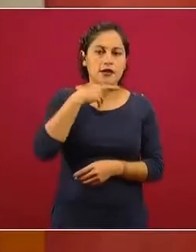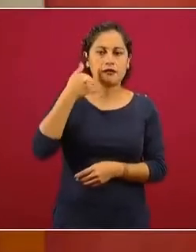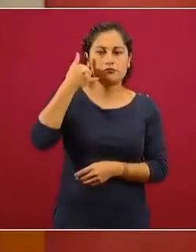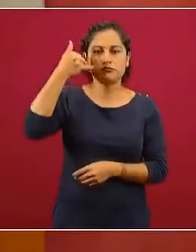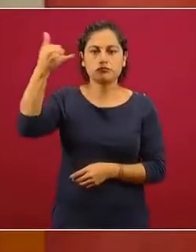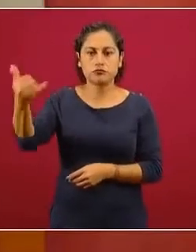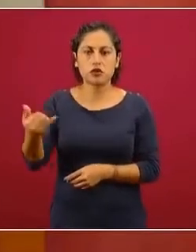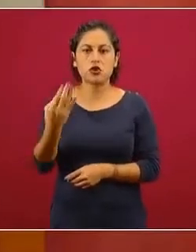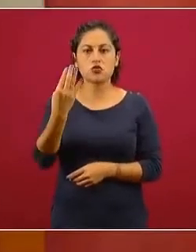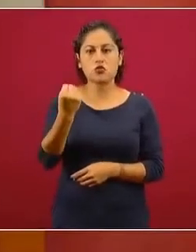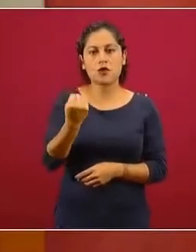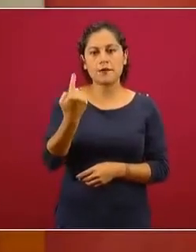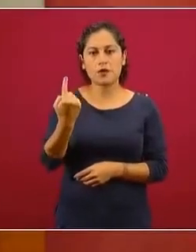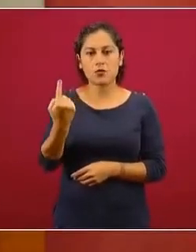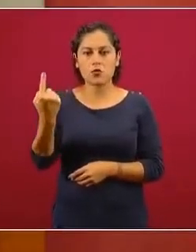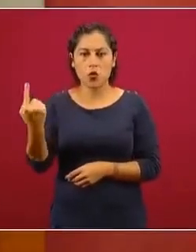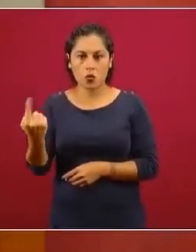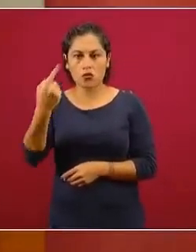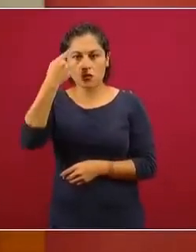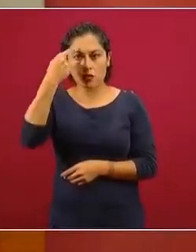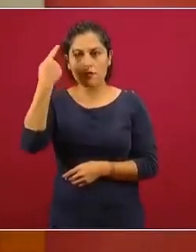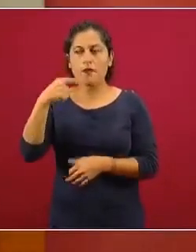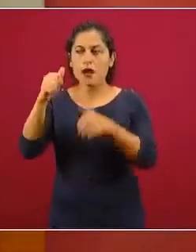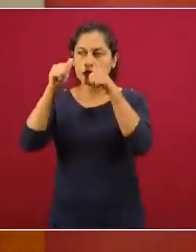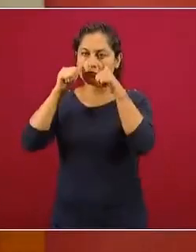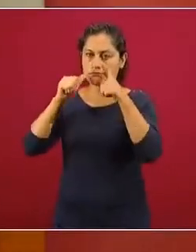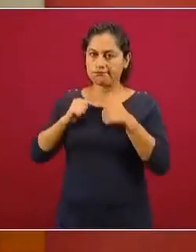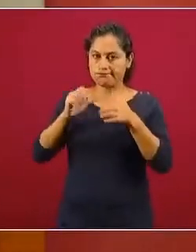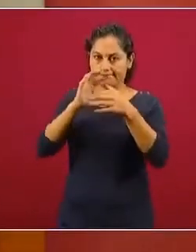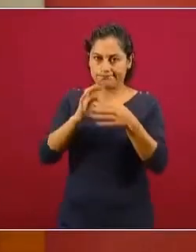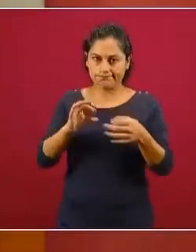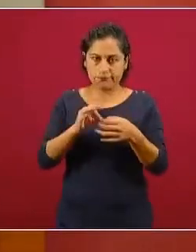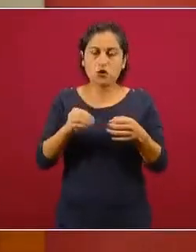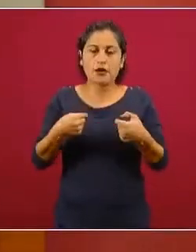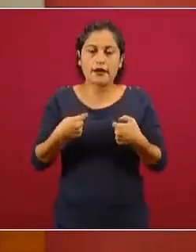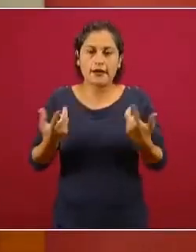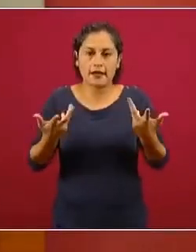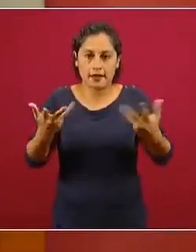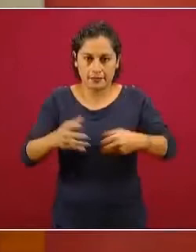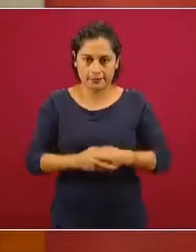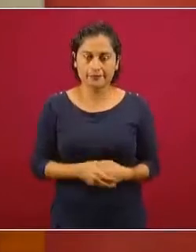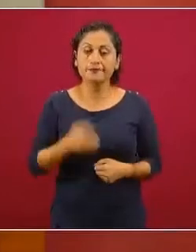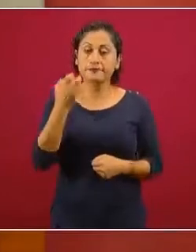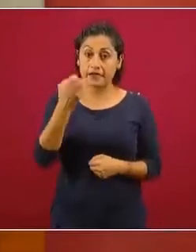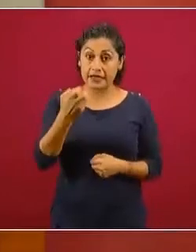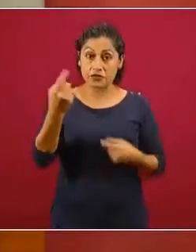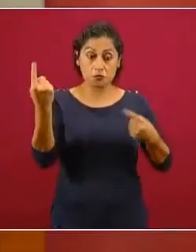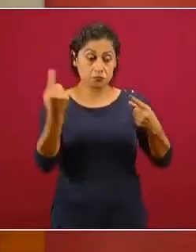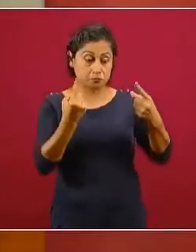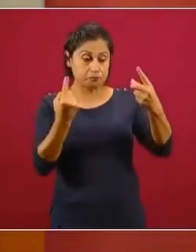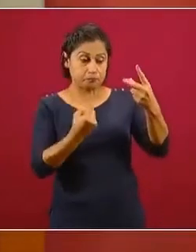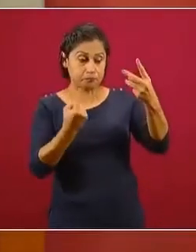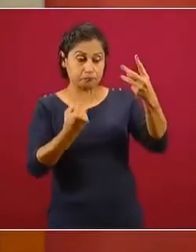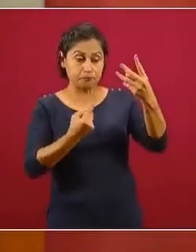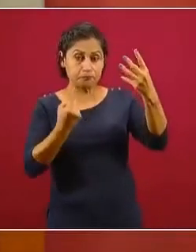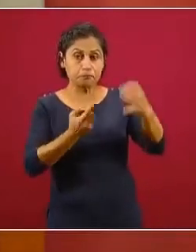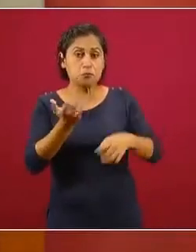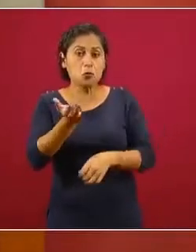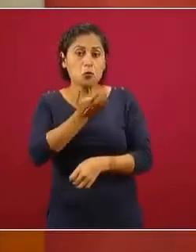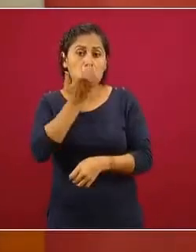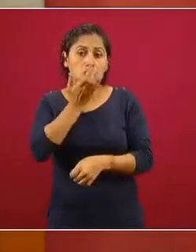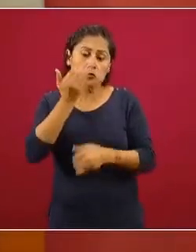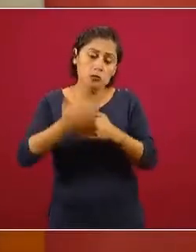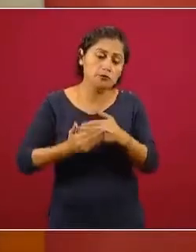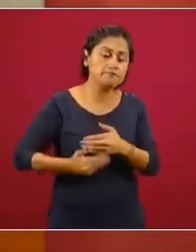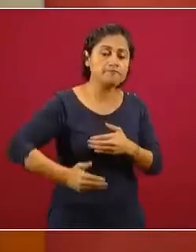para recibir esta atención. Todas estas prácticas son acciones que deben de empezar a ser hábitos que debemos de llevarlos